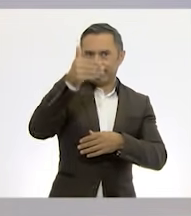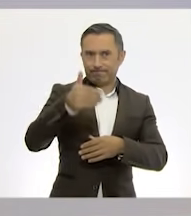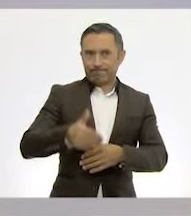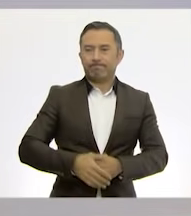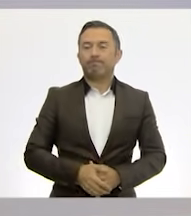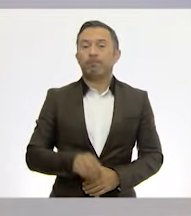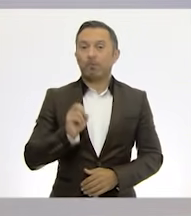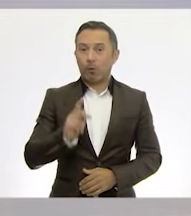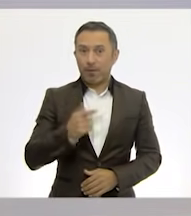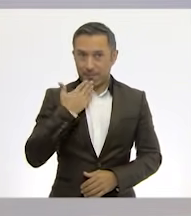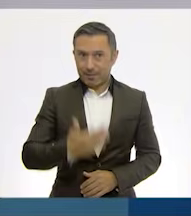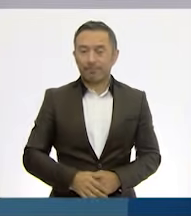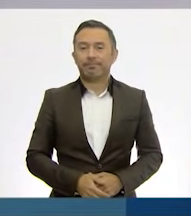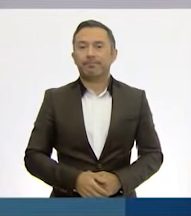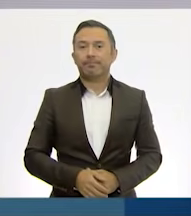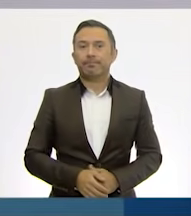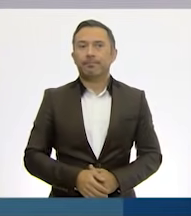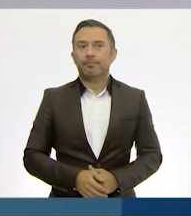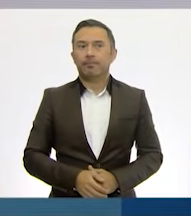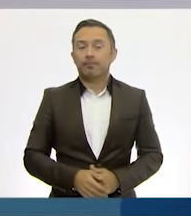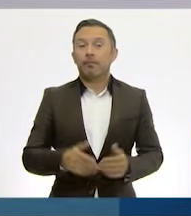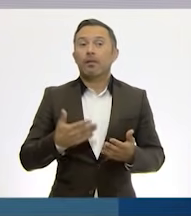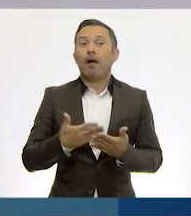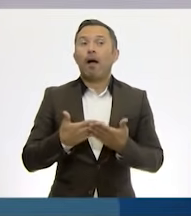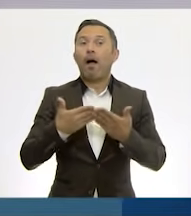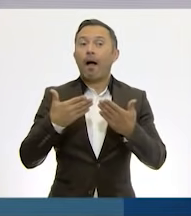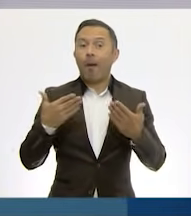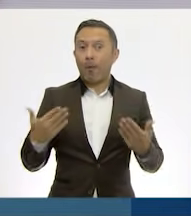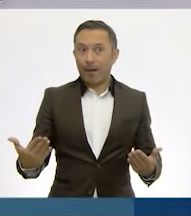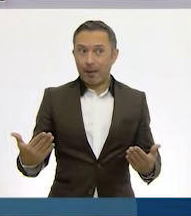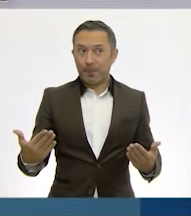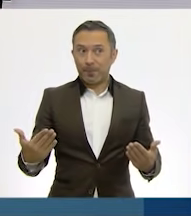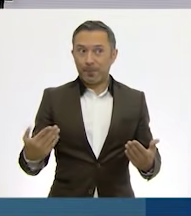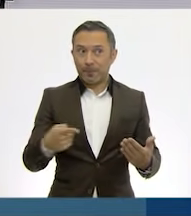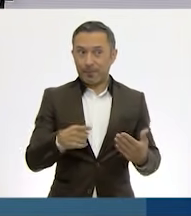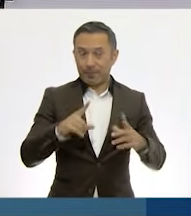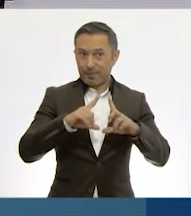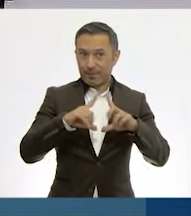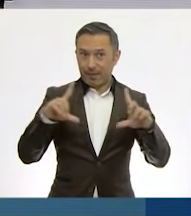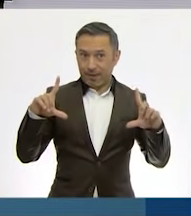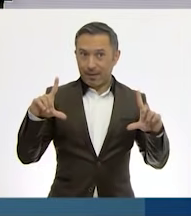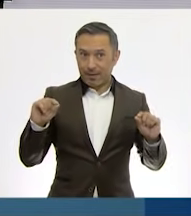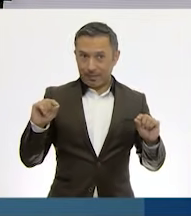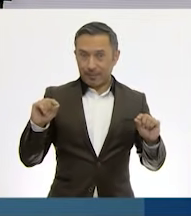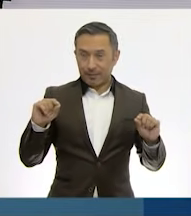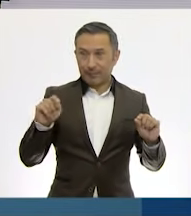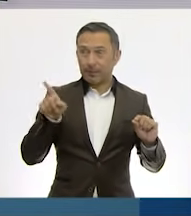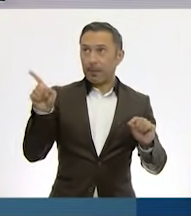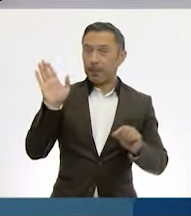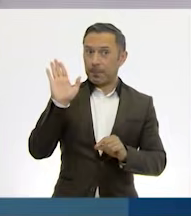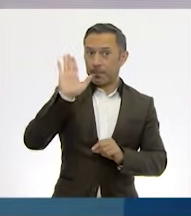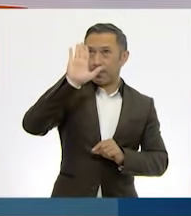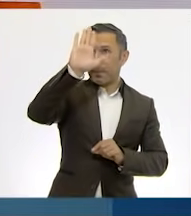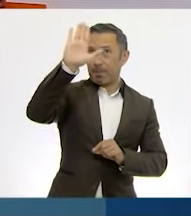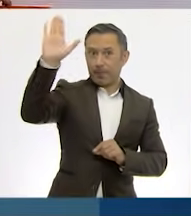Entonces, pues bueno, vamos a pegar ahora estas tarjetas. Ajá. En el pizarrón.